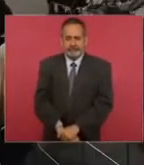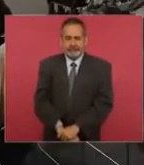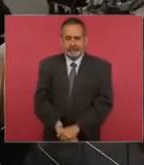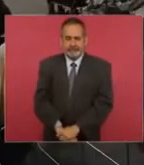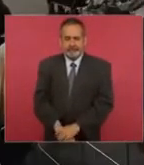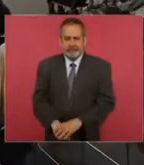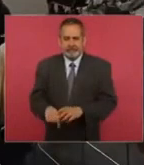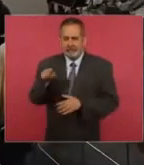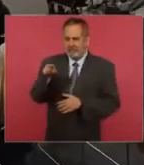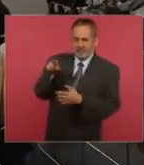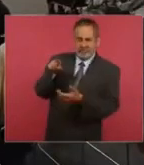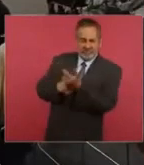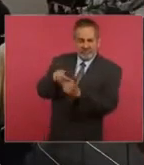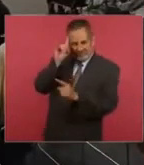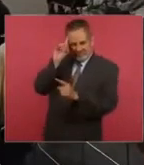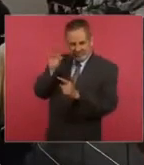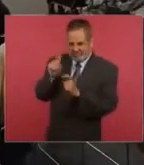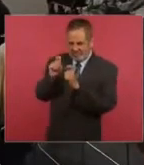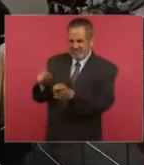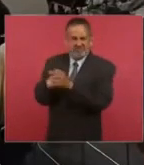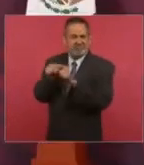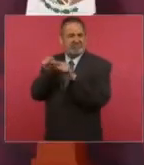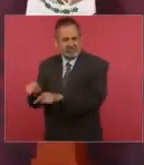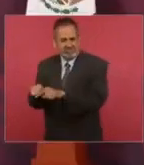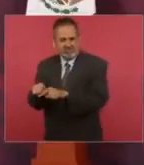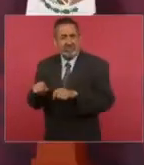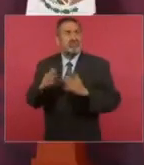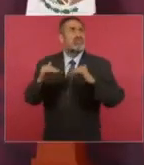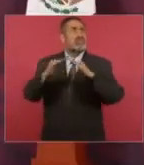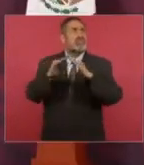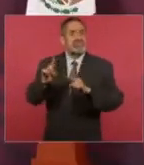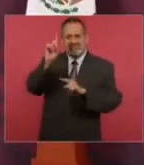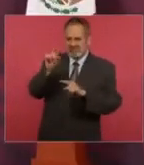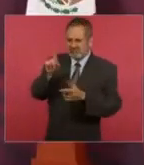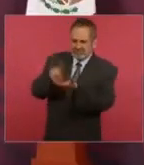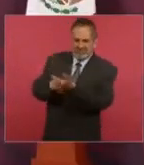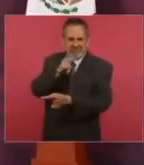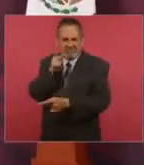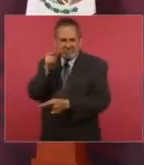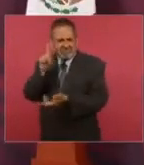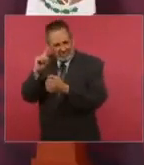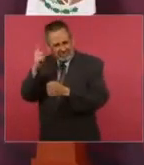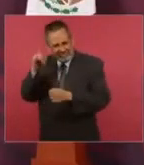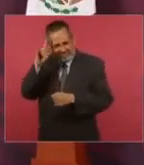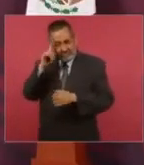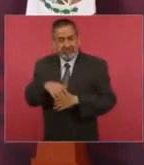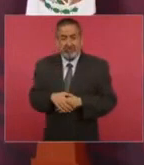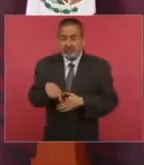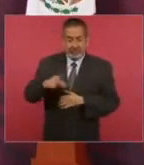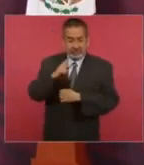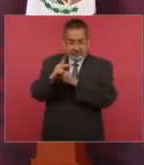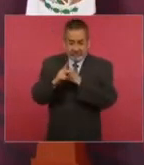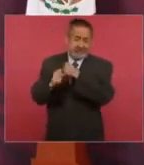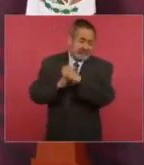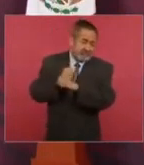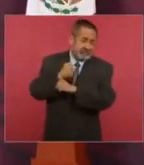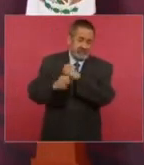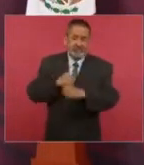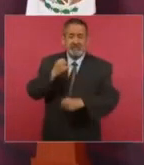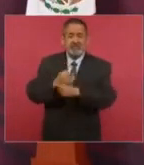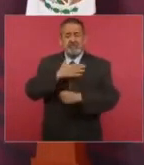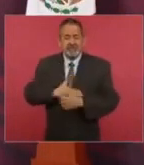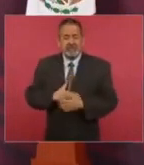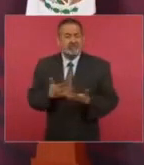es el representante del maligno en la tierra ocupando el trono de la casa de Dios este este país tiene tantos años de Justicia social